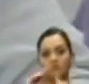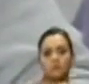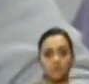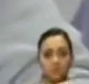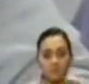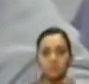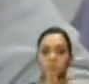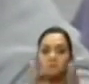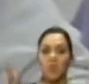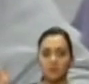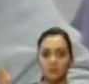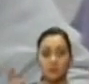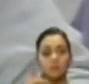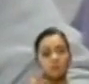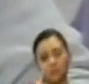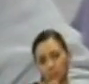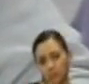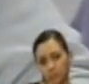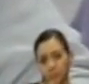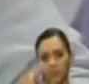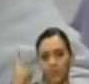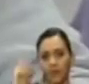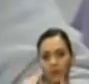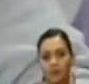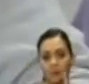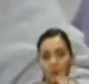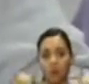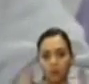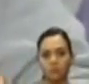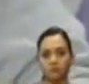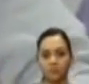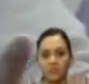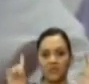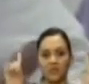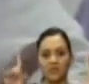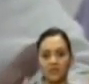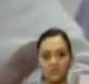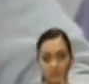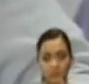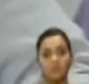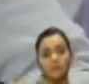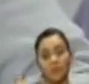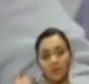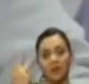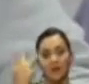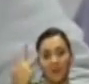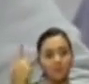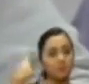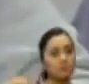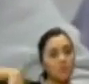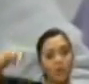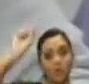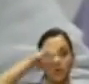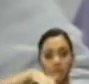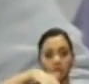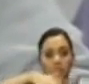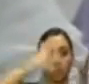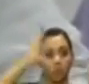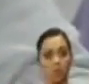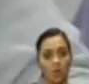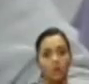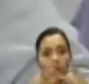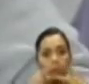tamaño. Empezamos con 20.000, ya se han reducido como 6.000. Tenemos unos 3 millones de estudiantes en el sistema público, es